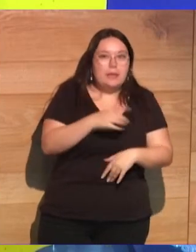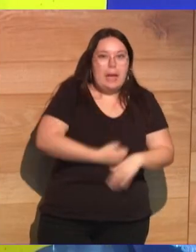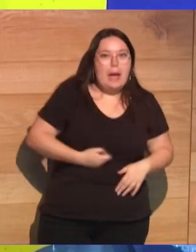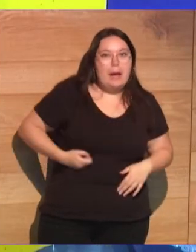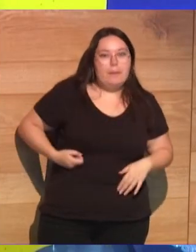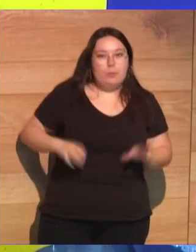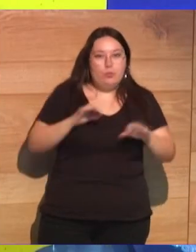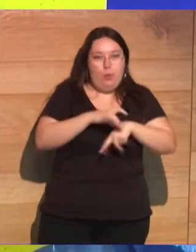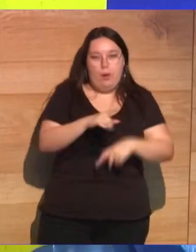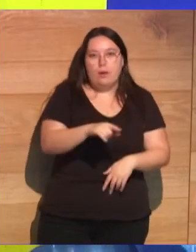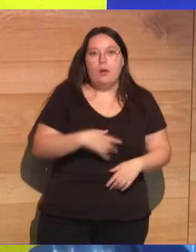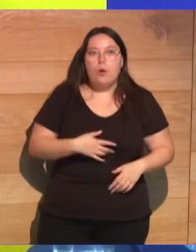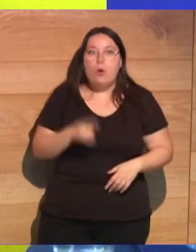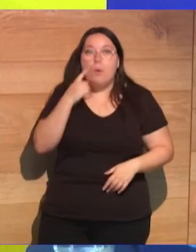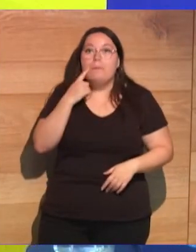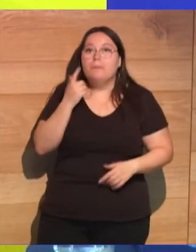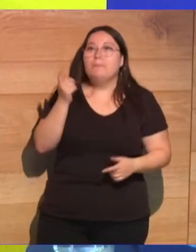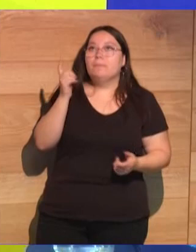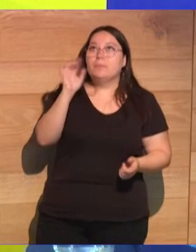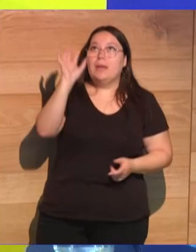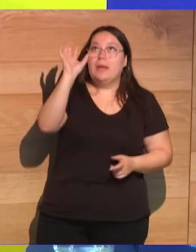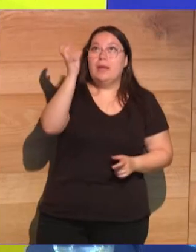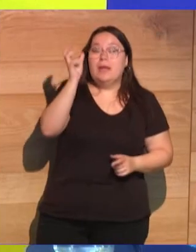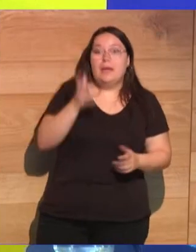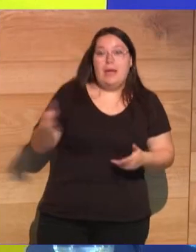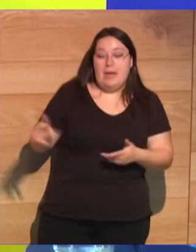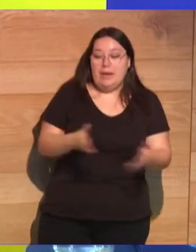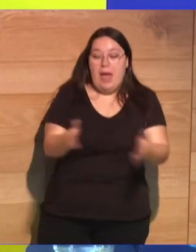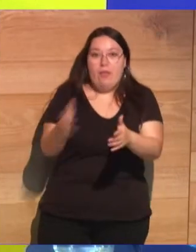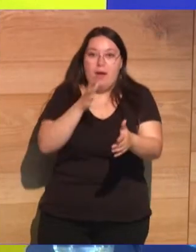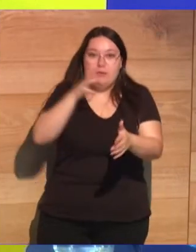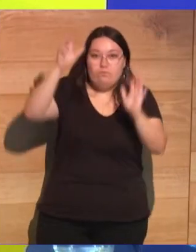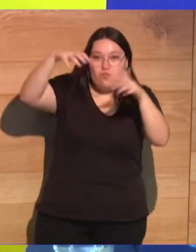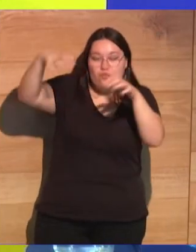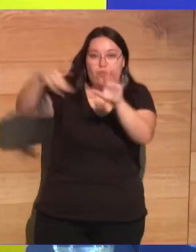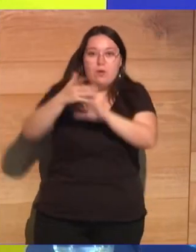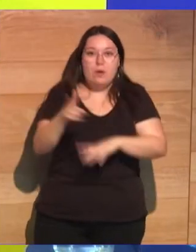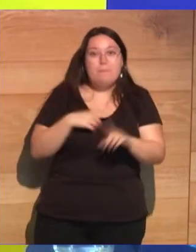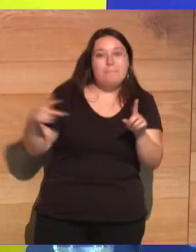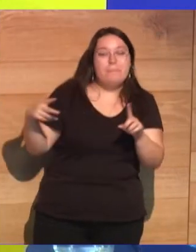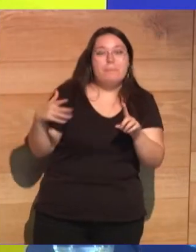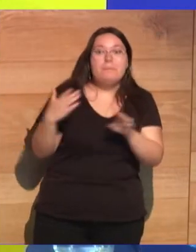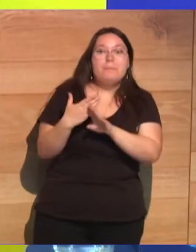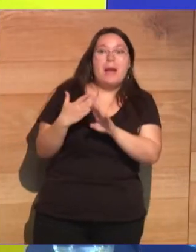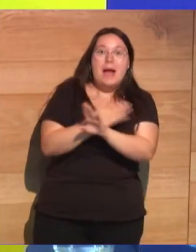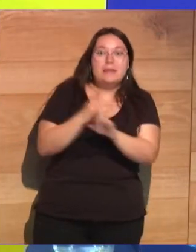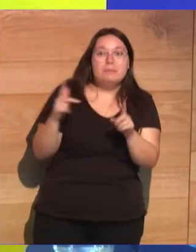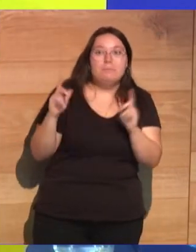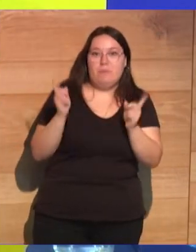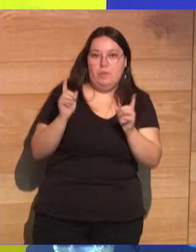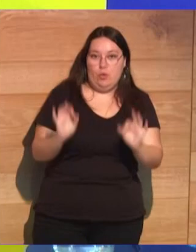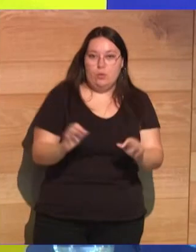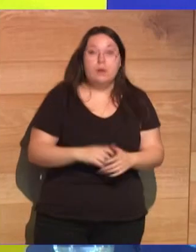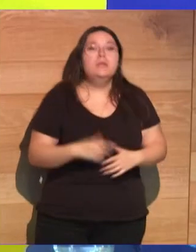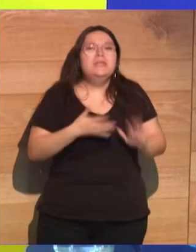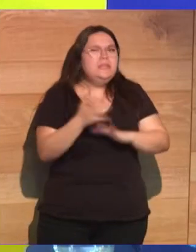detectando previsión de riadas, que luego también es causa de pobreza. Luego, efectivamente, esto tiene ingredientes. Eso quiere decir